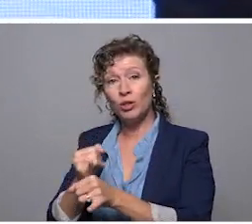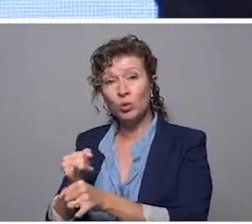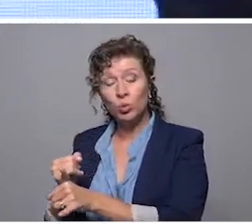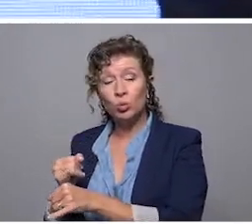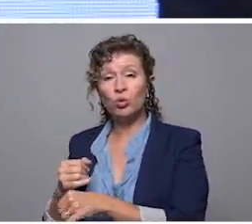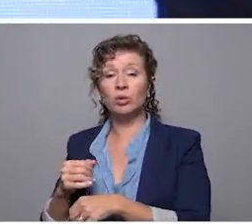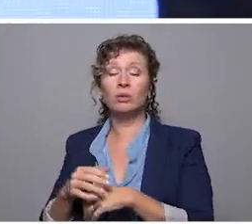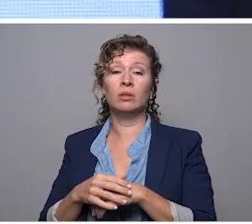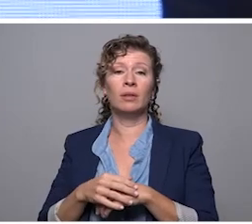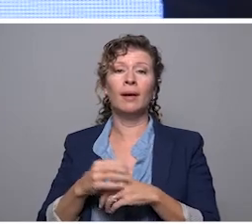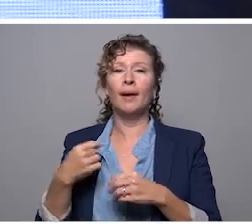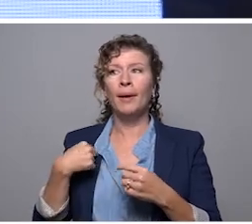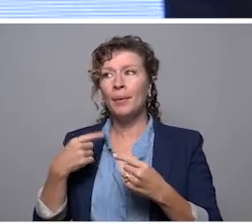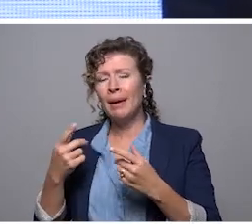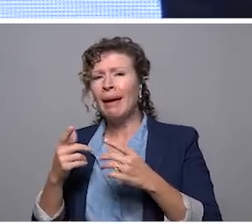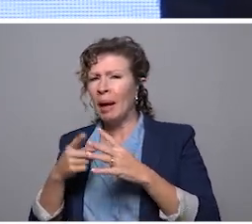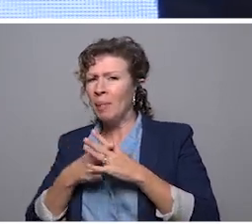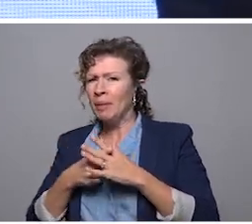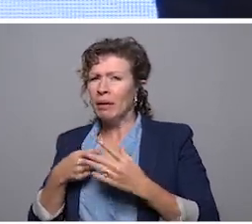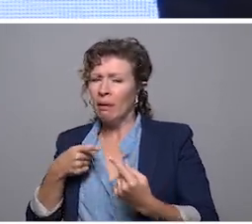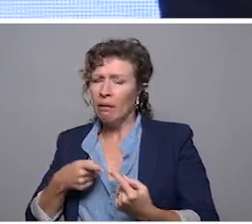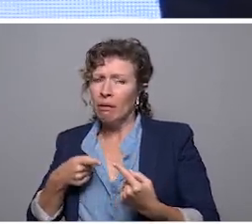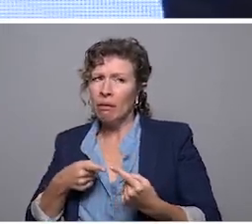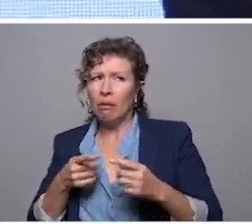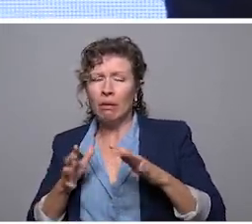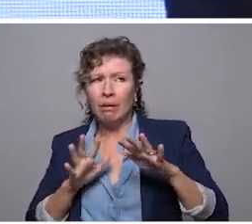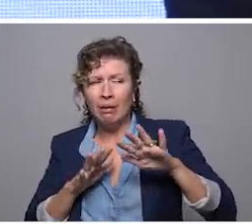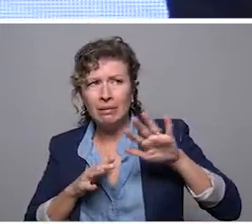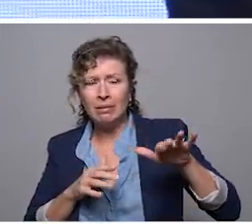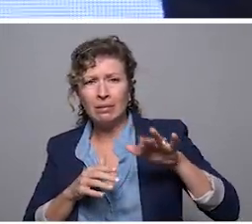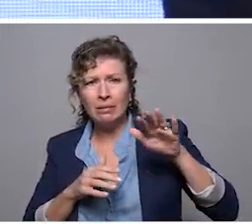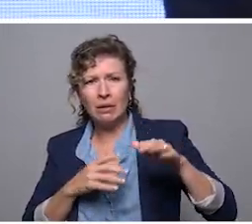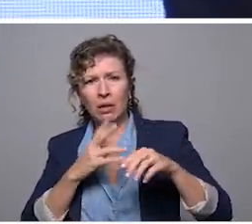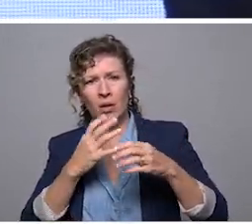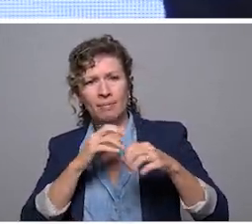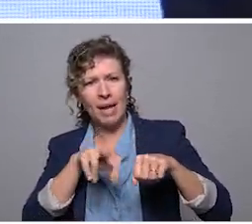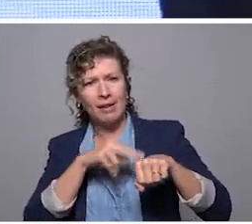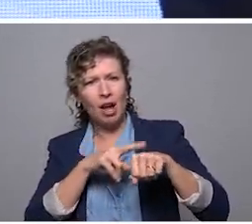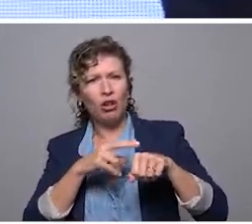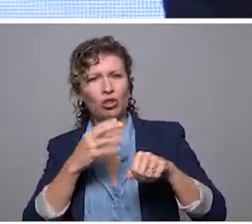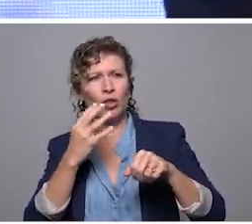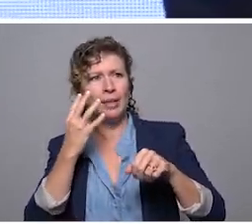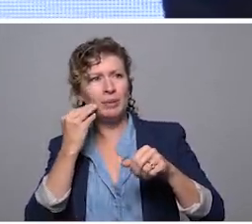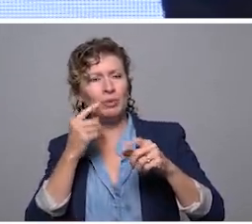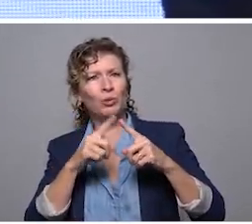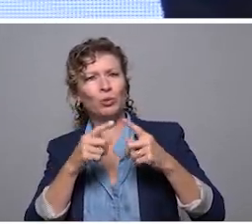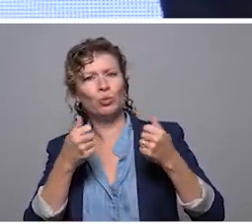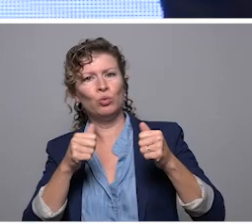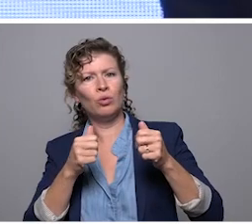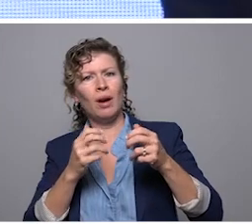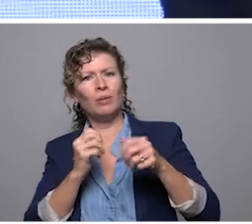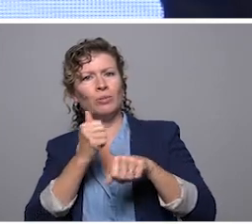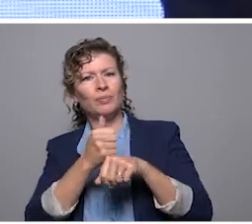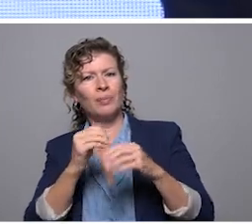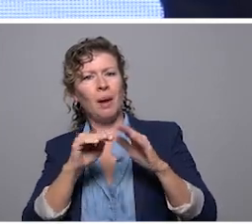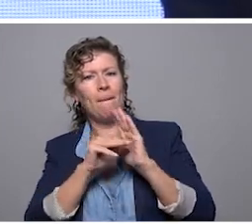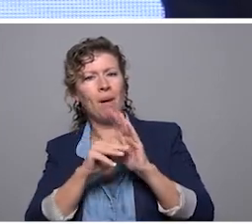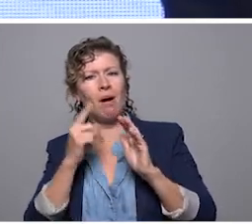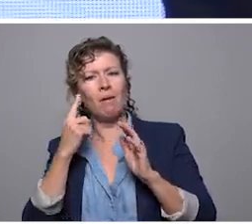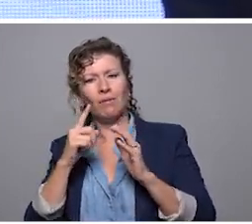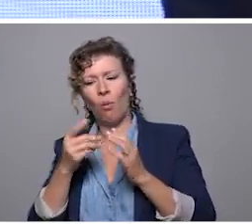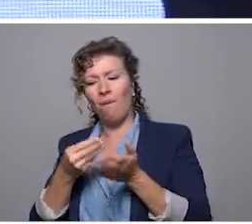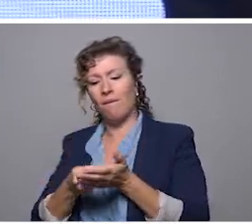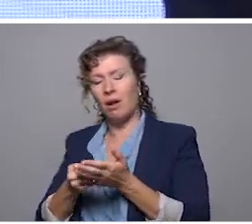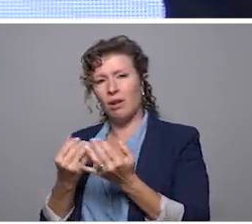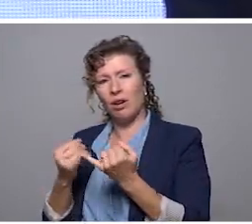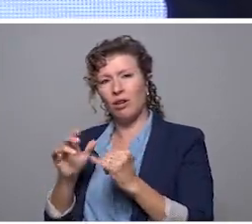internacionales para alimentar un modelo de autonomía financiera que apoye el desarrollo local entonces así así